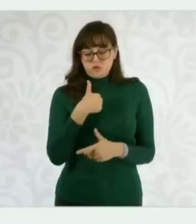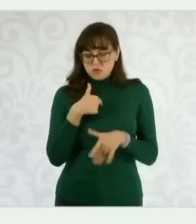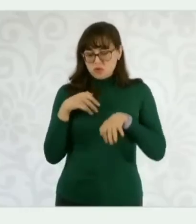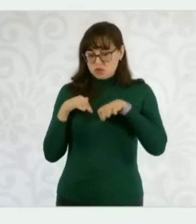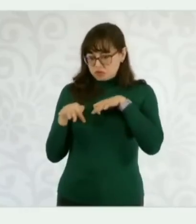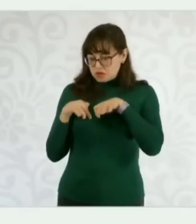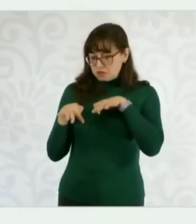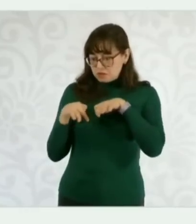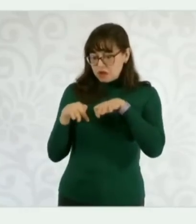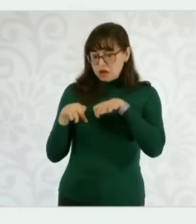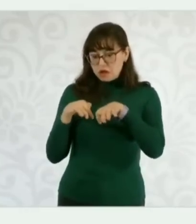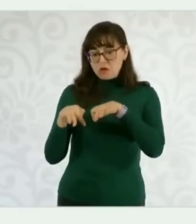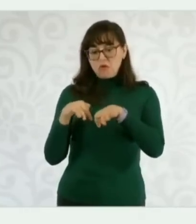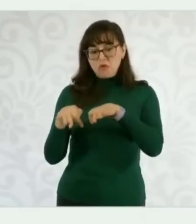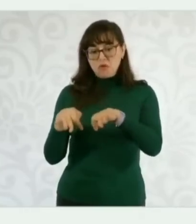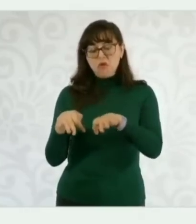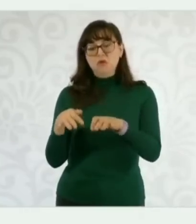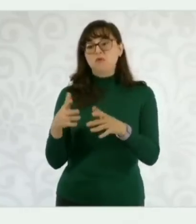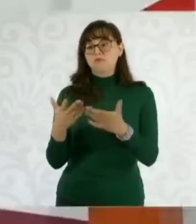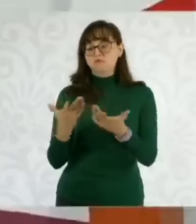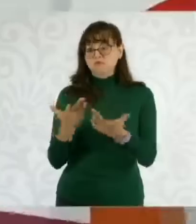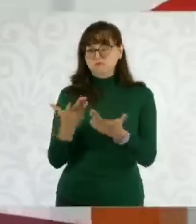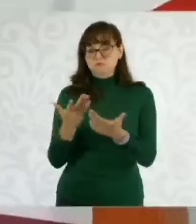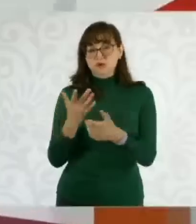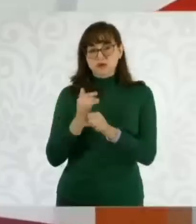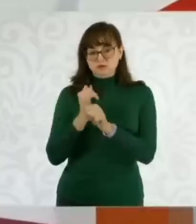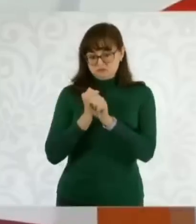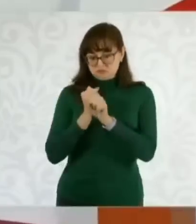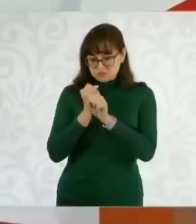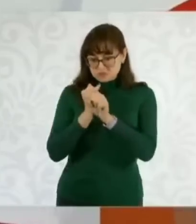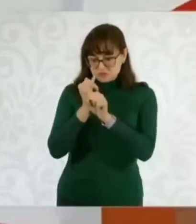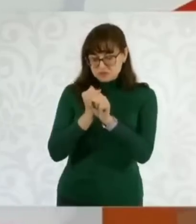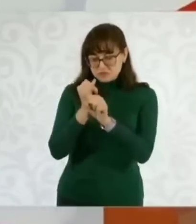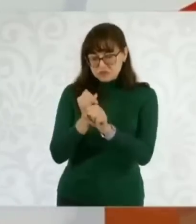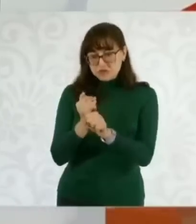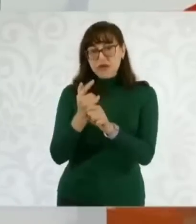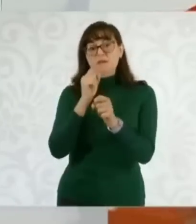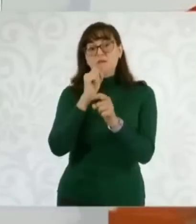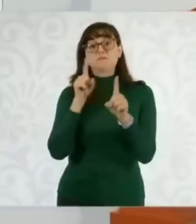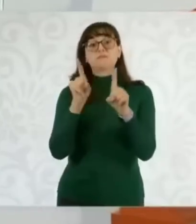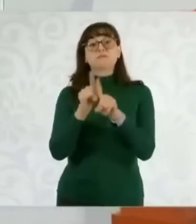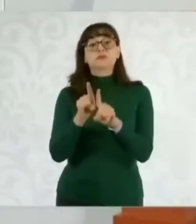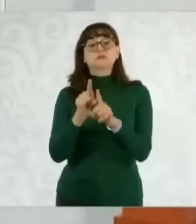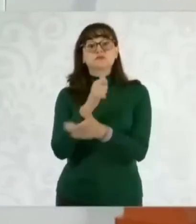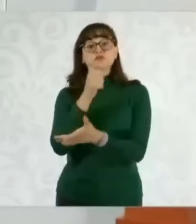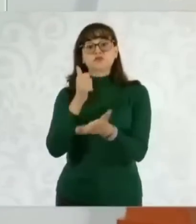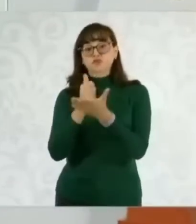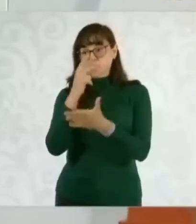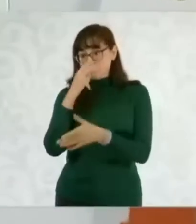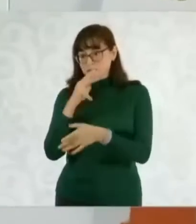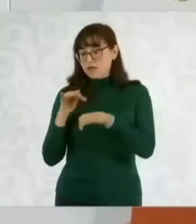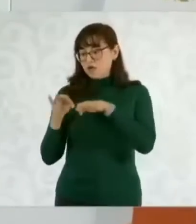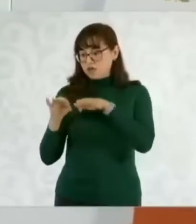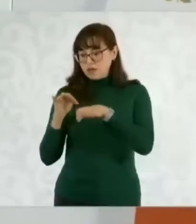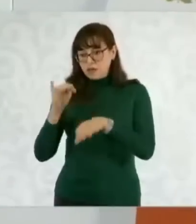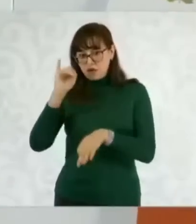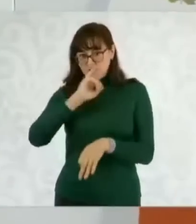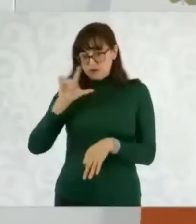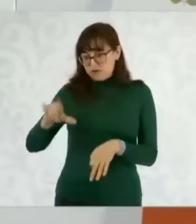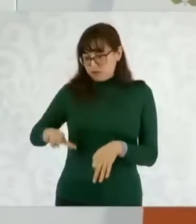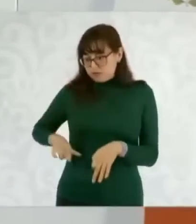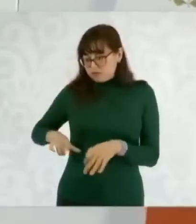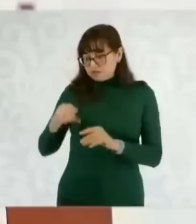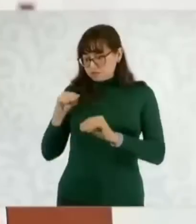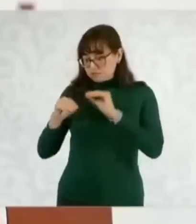el trabajo como servidora pública que realicé principalmente en el gobierno de la ciudad. El premio